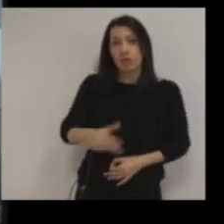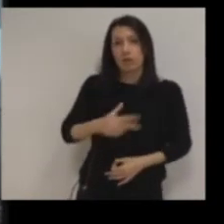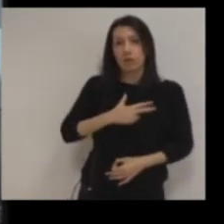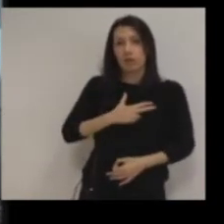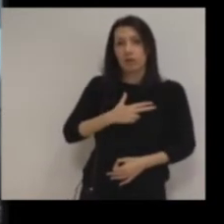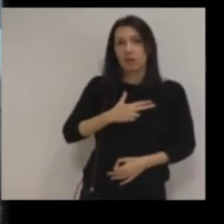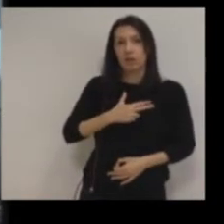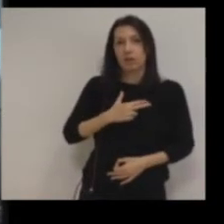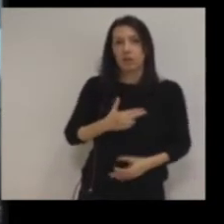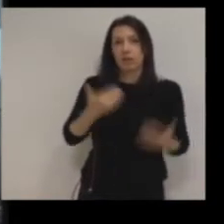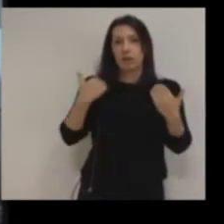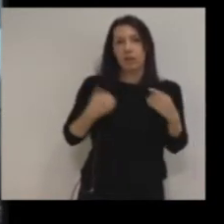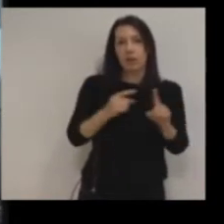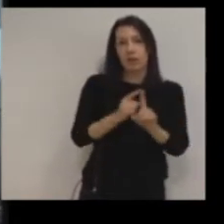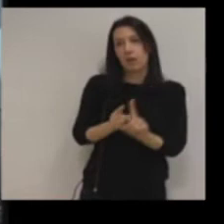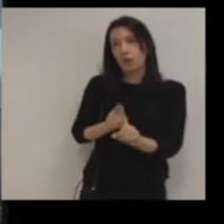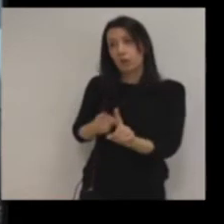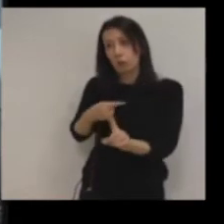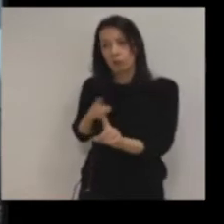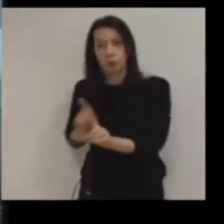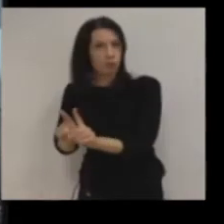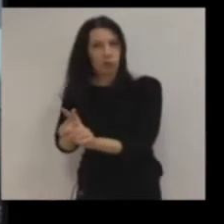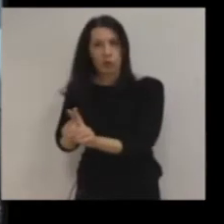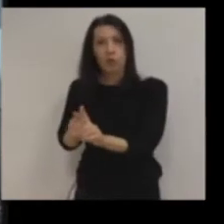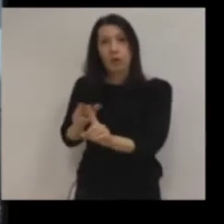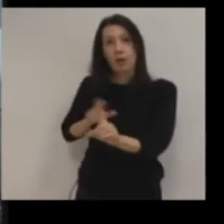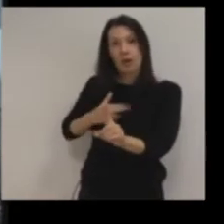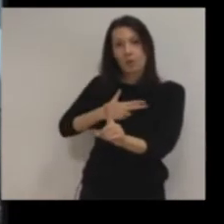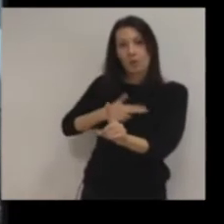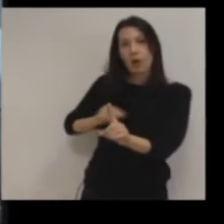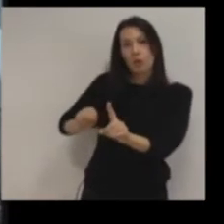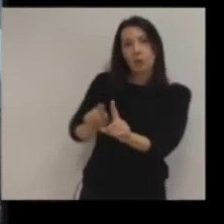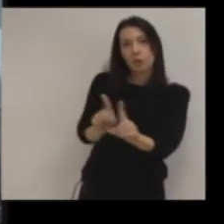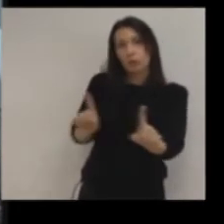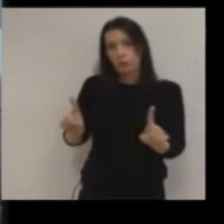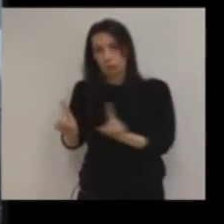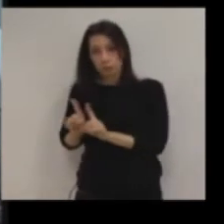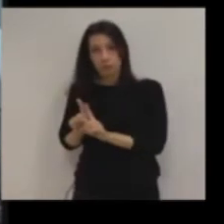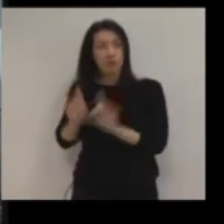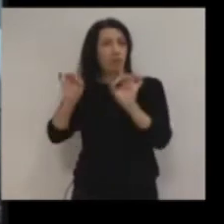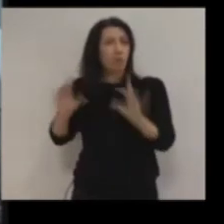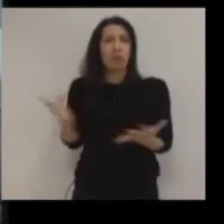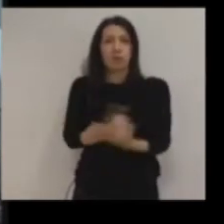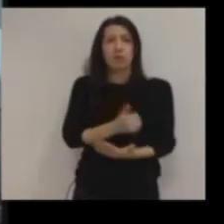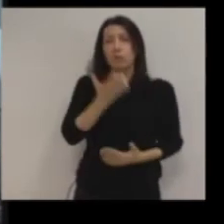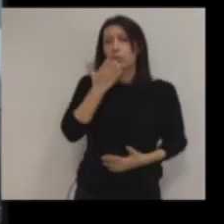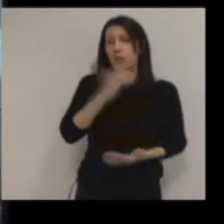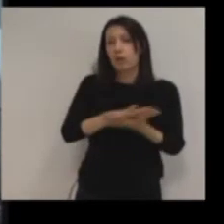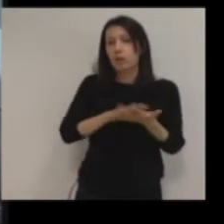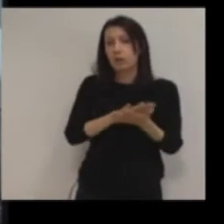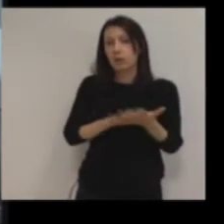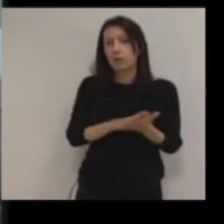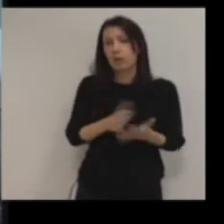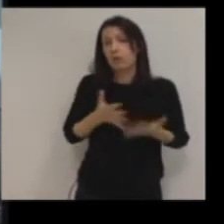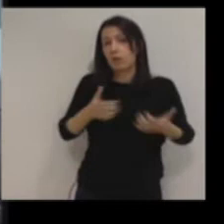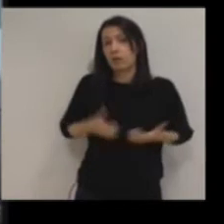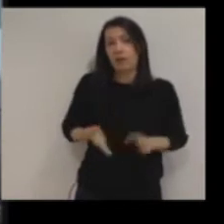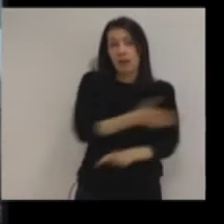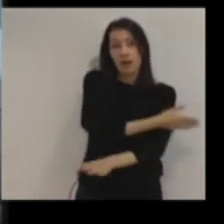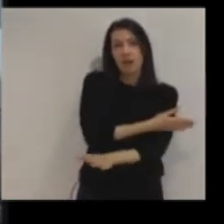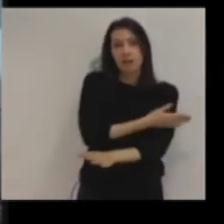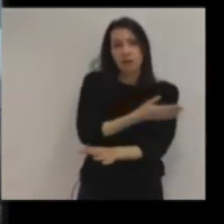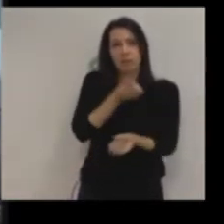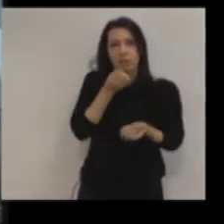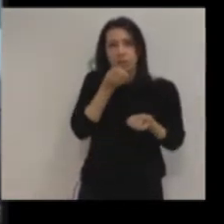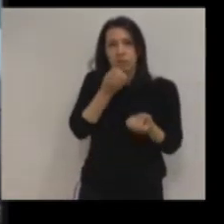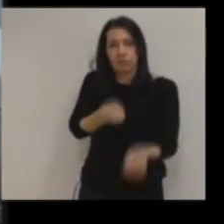se desplace a tu lado y no tú y como eso todo, pues el del formulario, lo primero que tiene que plantear es una queja